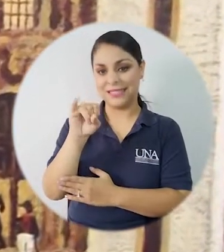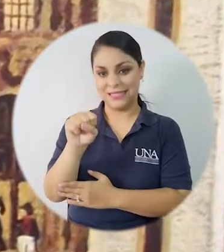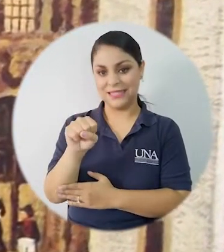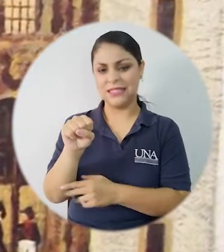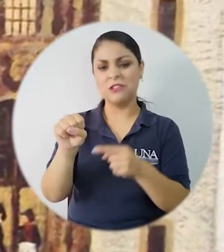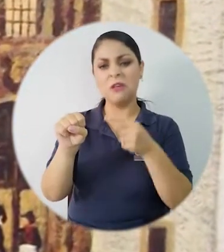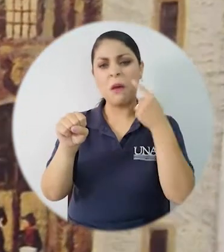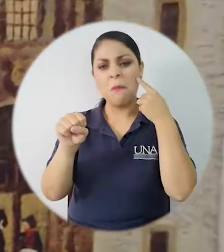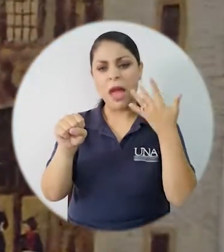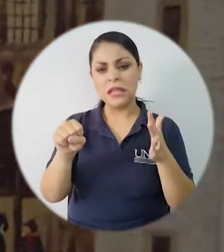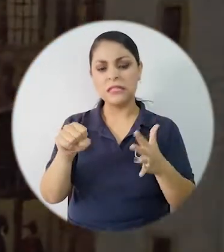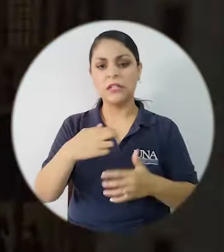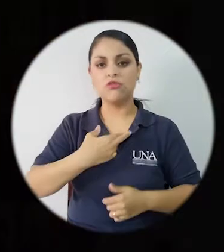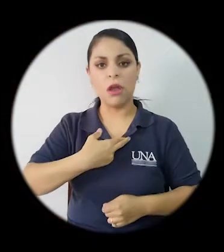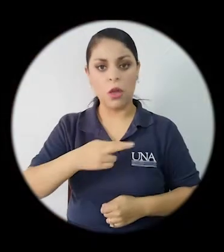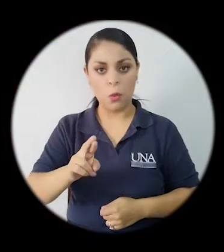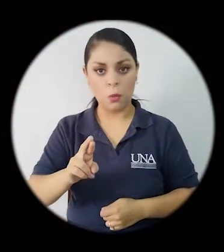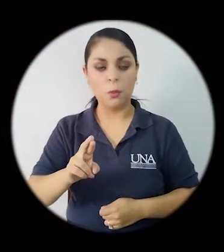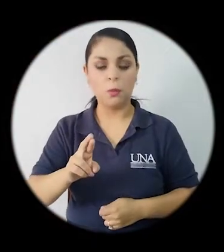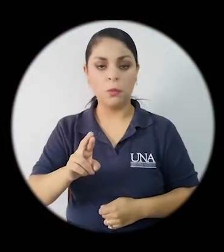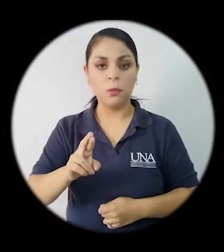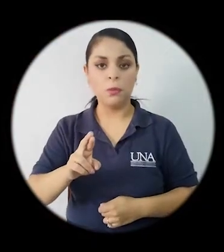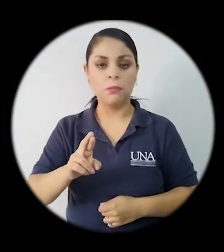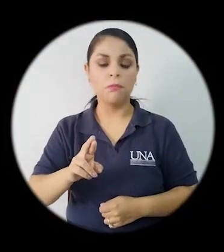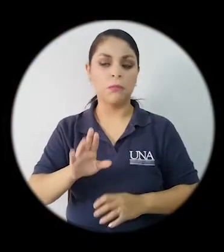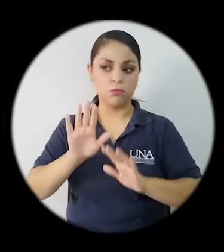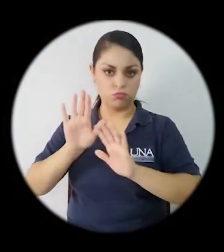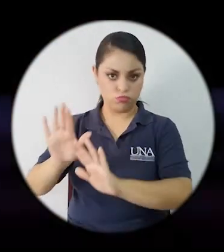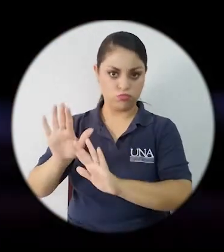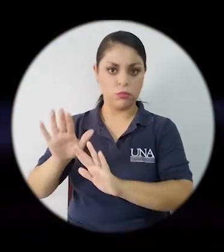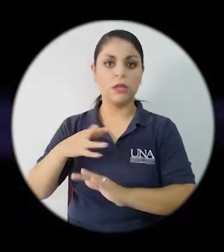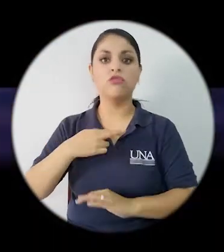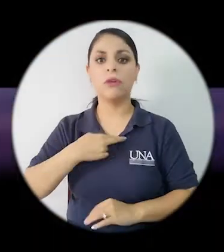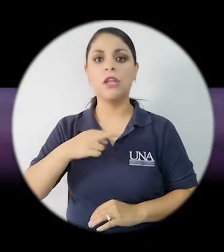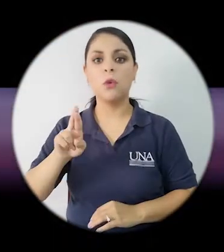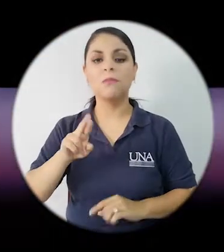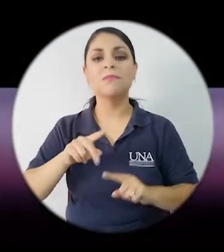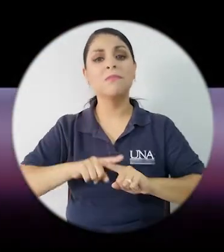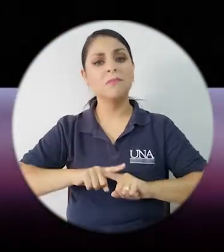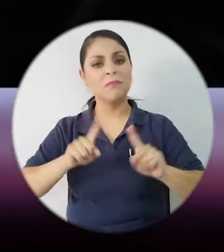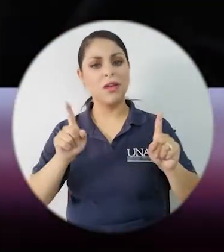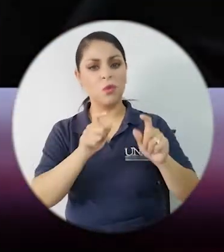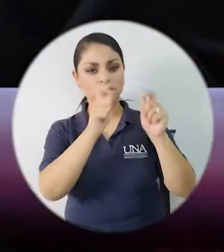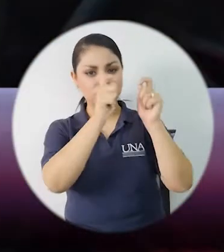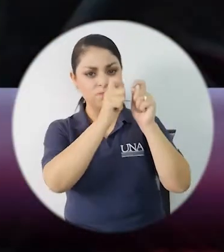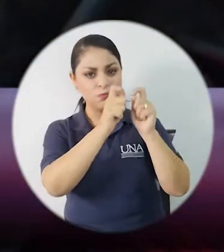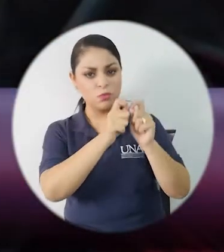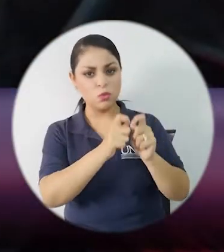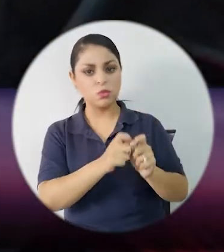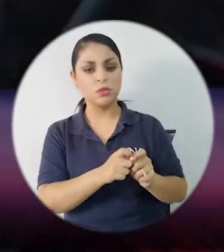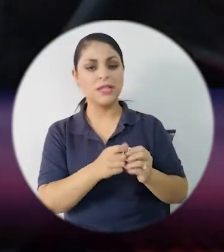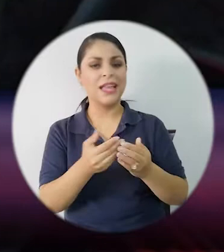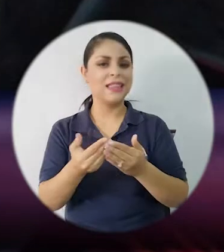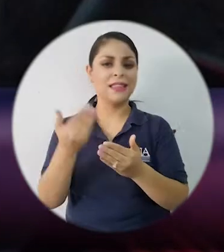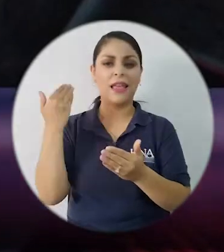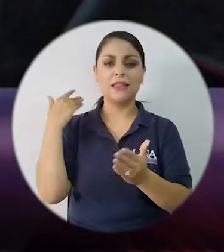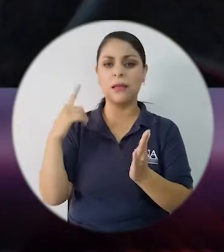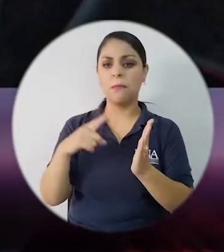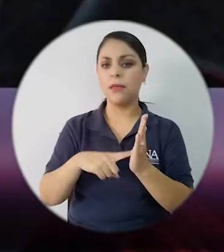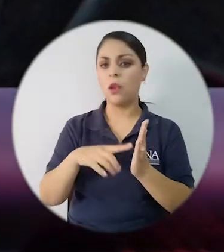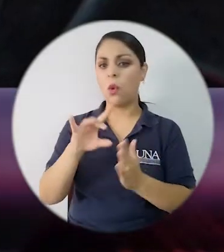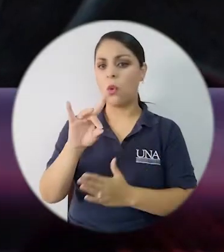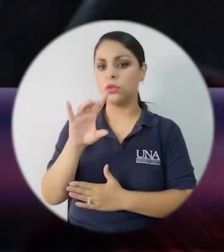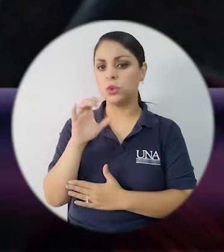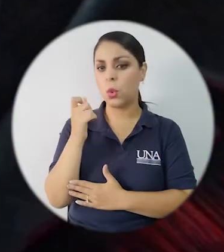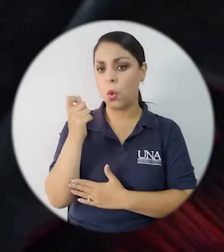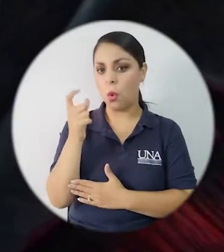un elemento estrictamente religioso y que compete al área estrictamente religiosa. Pero las argumentaciones, y eso se presentaba